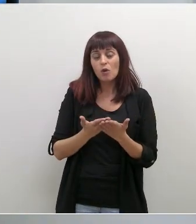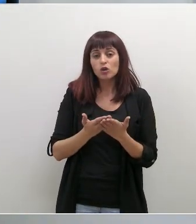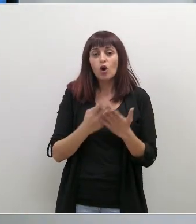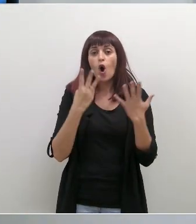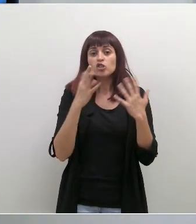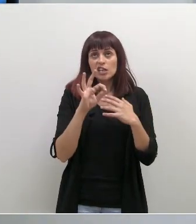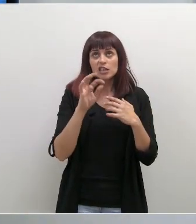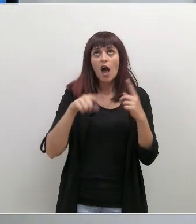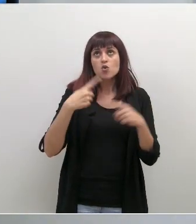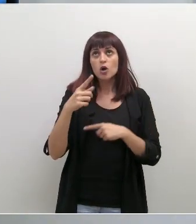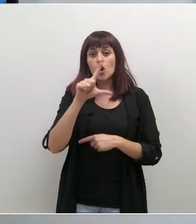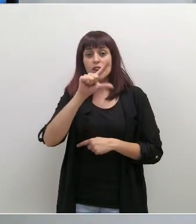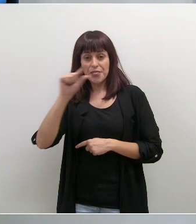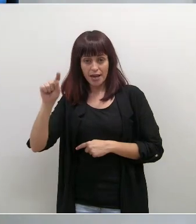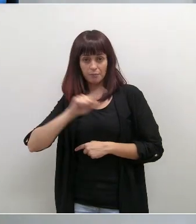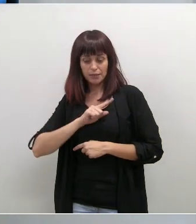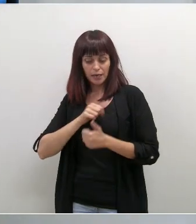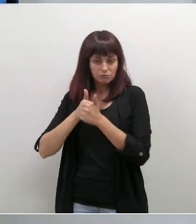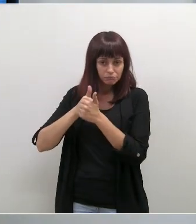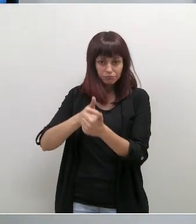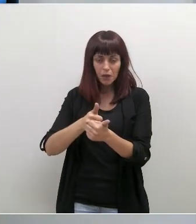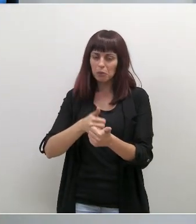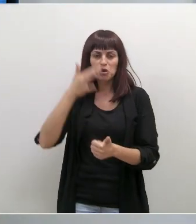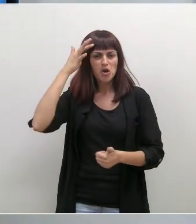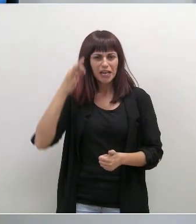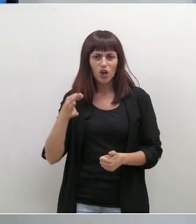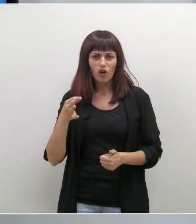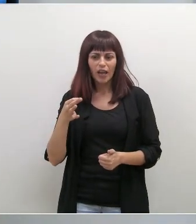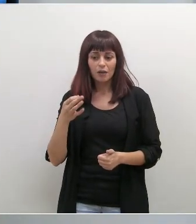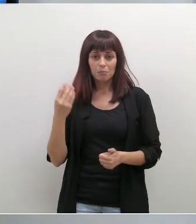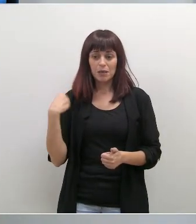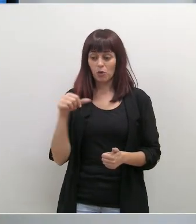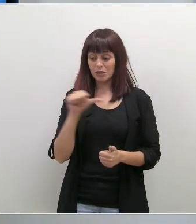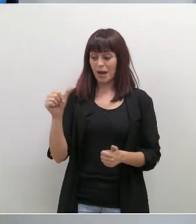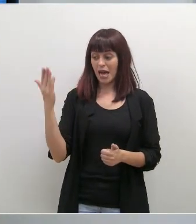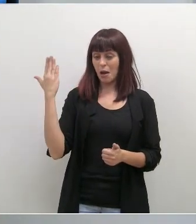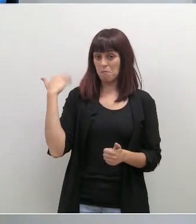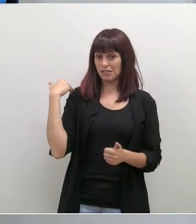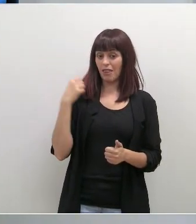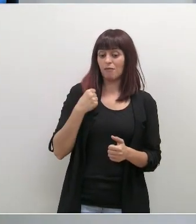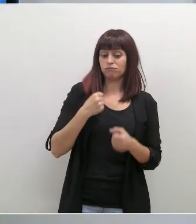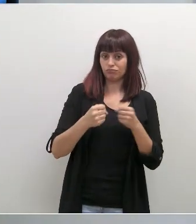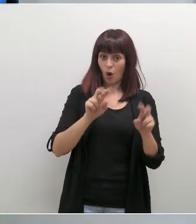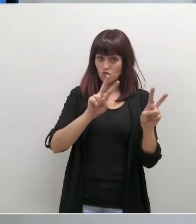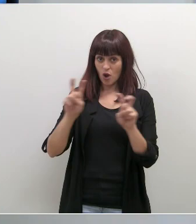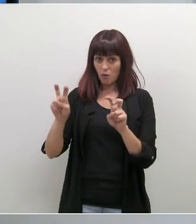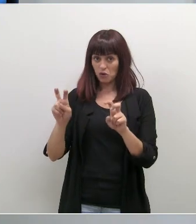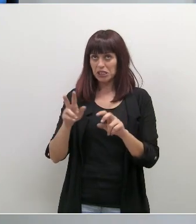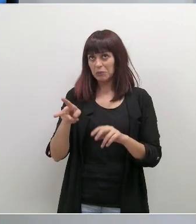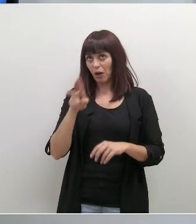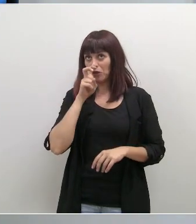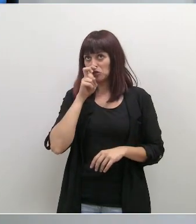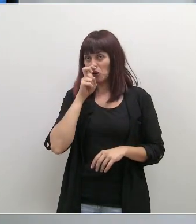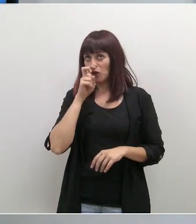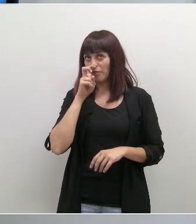luego fueron 100 porque le pedimos que se incrementaran, pero yo creo que con los que se incorporaron la semana pasada y con la previsión que tenemos de incorporación